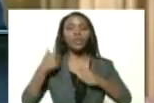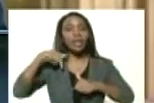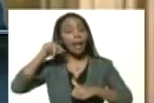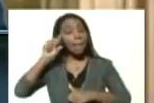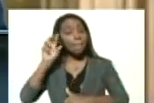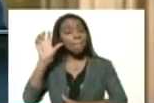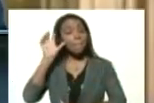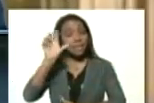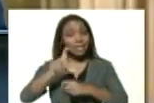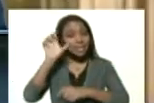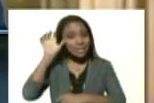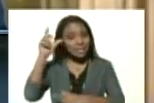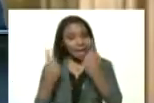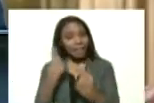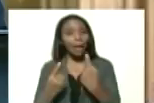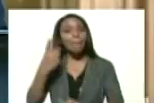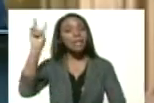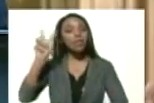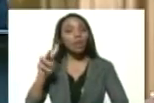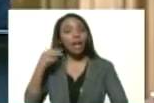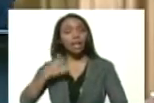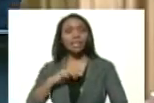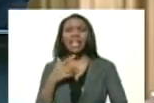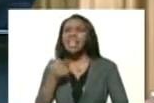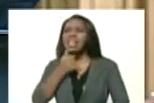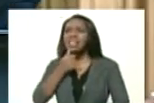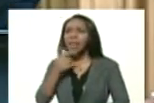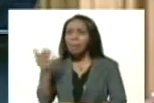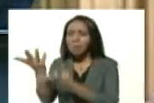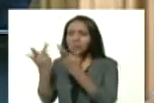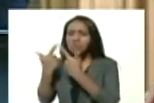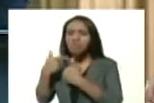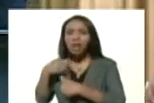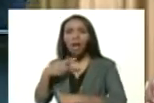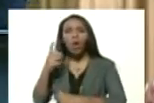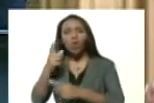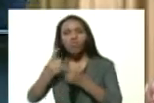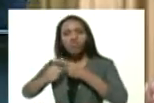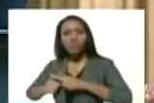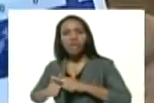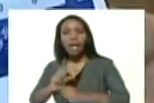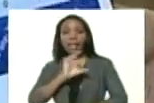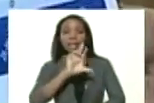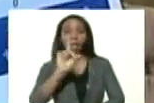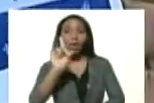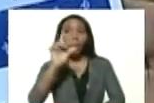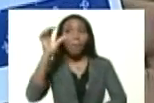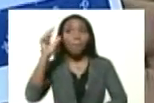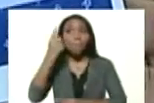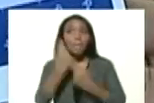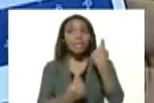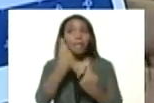correcto qué me dicen los calculadores 30 y un paciente recuperado